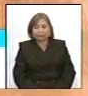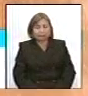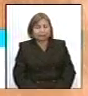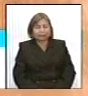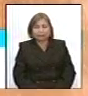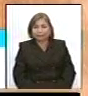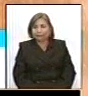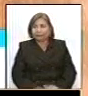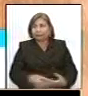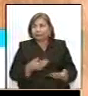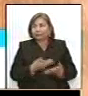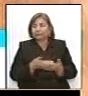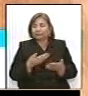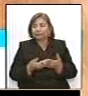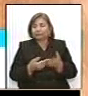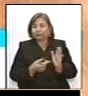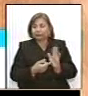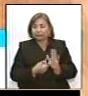Se constató